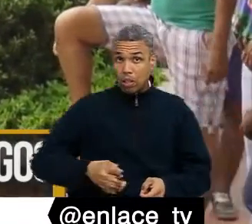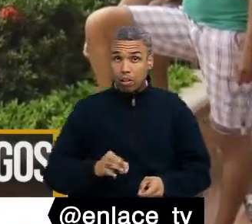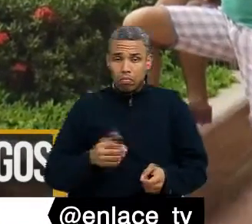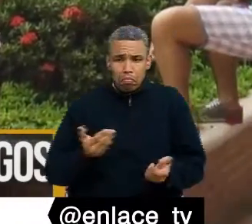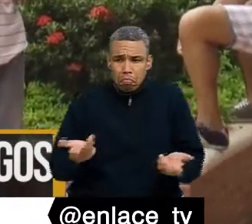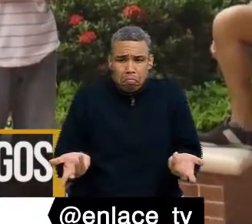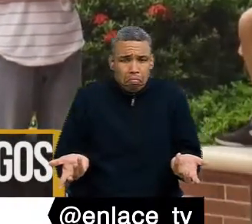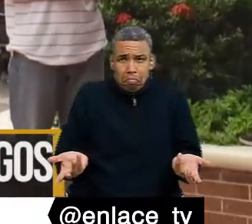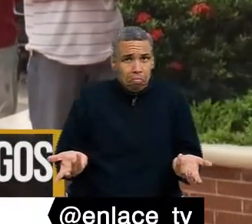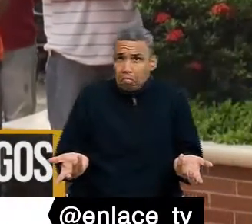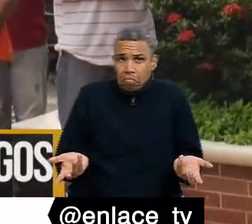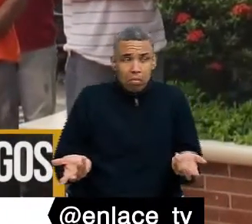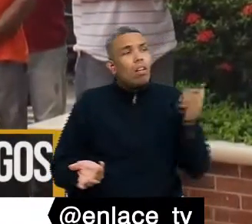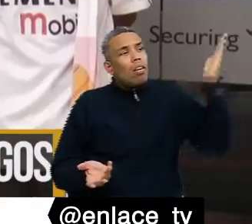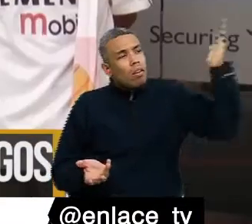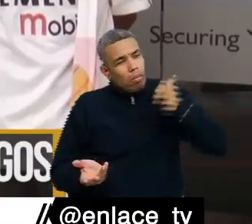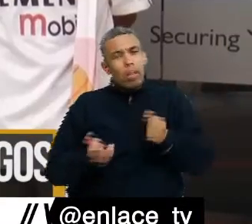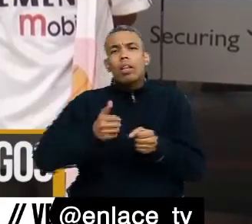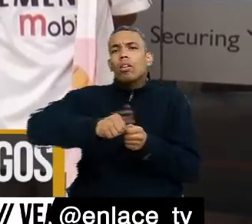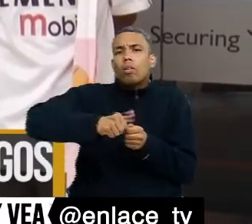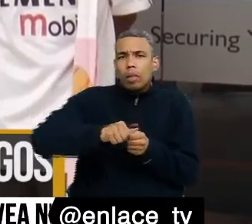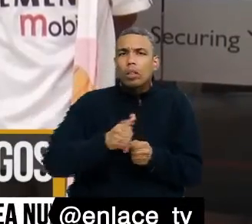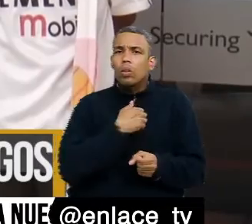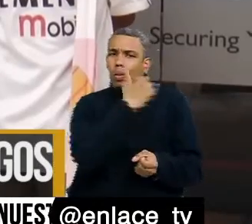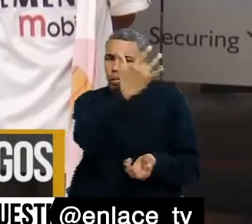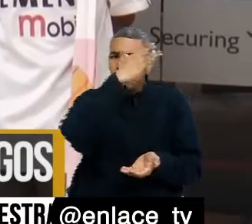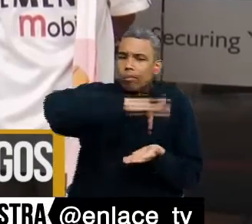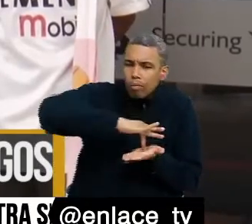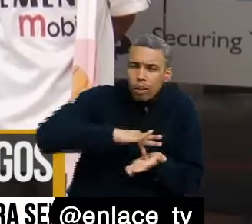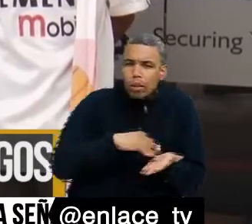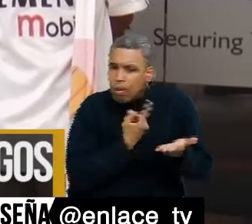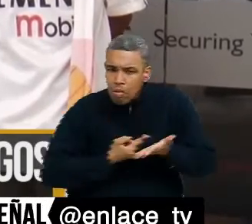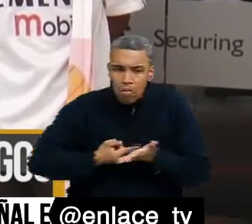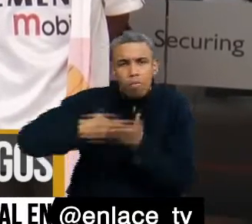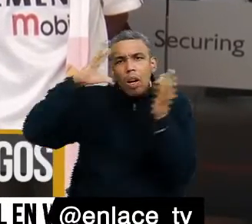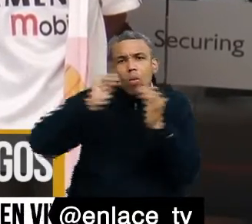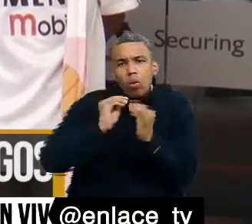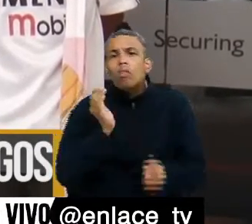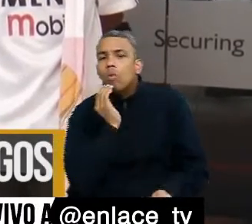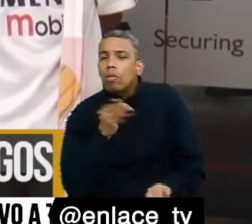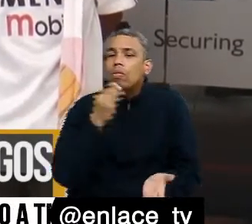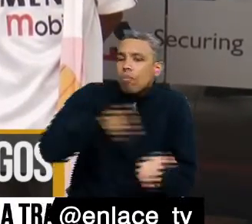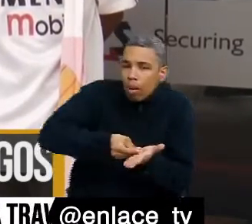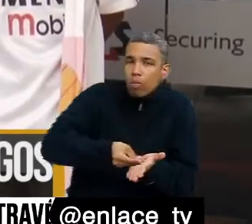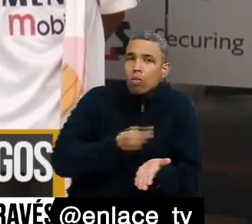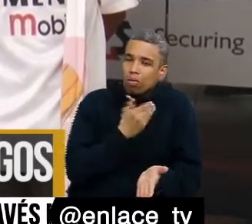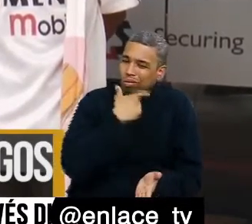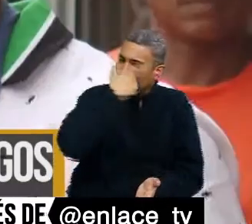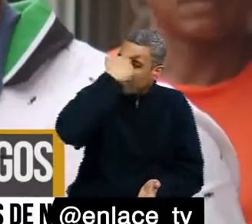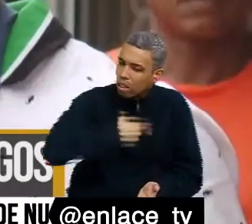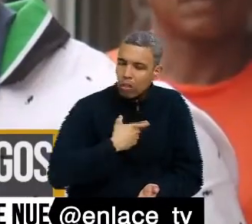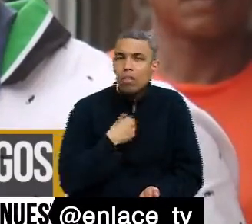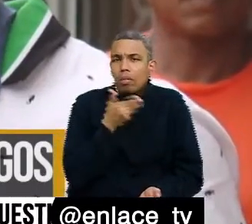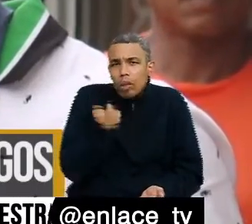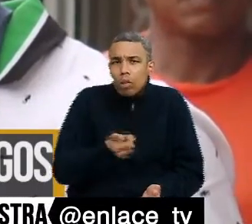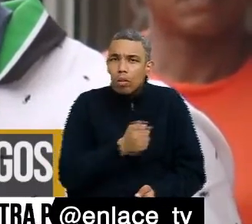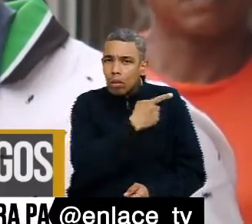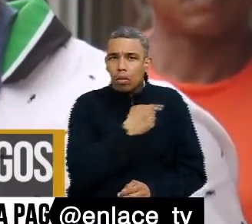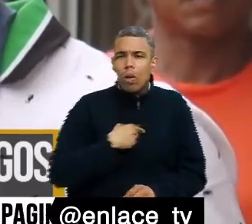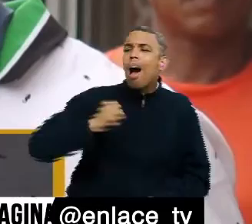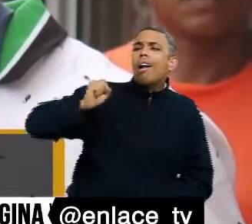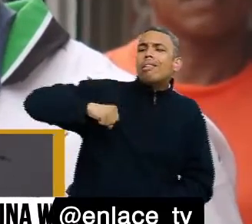alguien, un directivo de Ecopetrol, que se nos pronuncie y concilie con nosotros, nos diga cuándo es realmente que nos van a pagar, porque realmente estamos